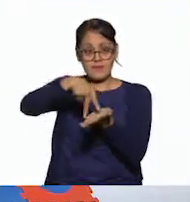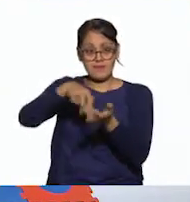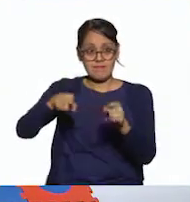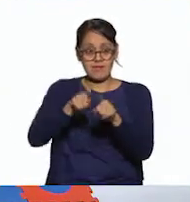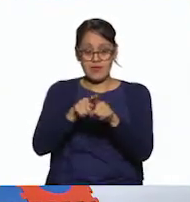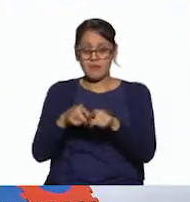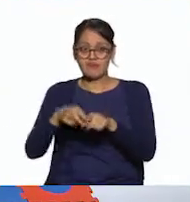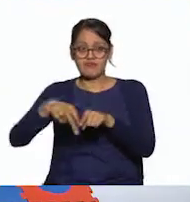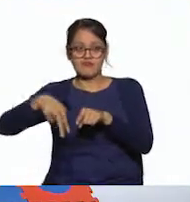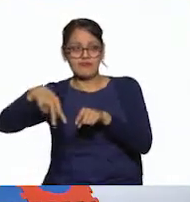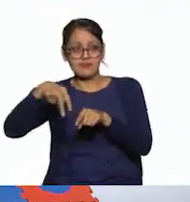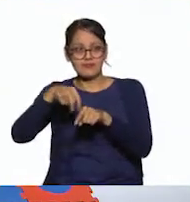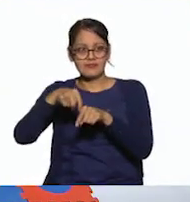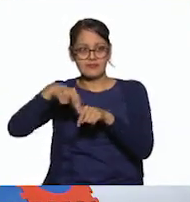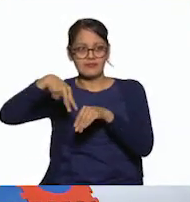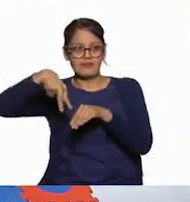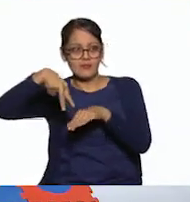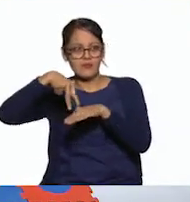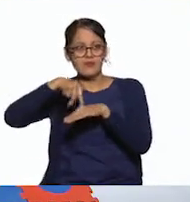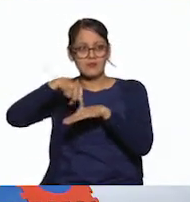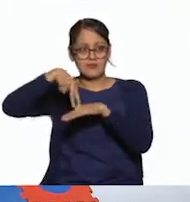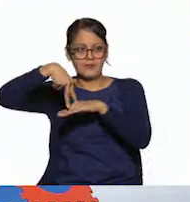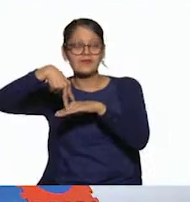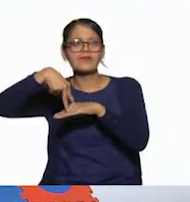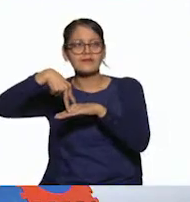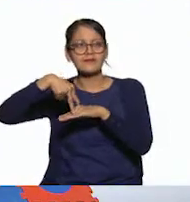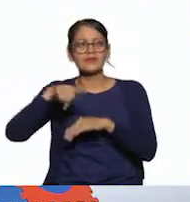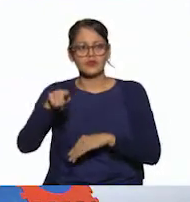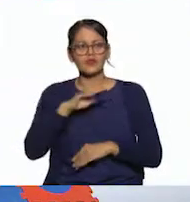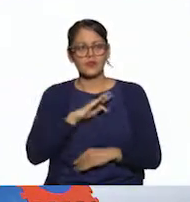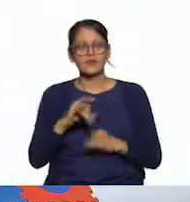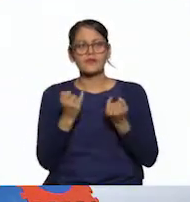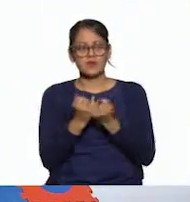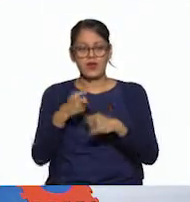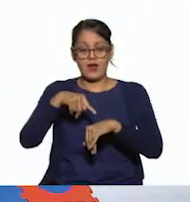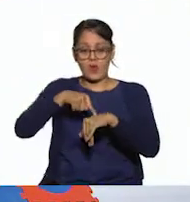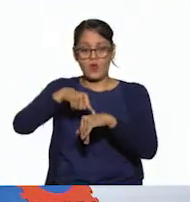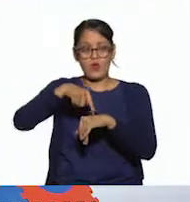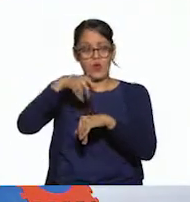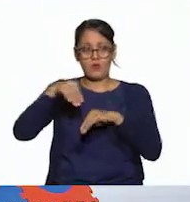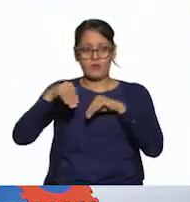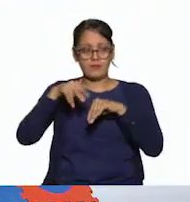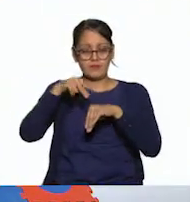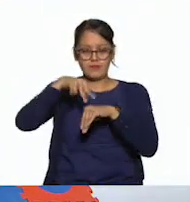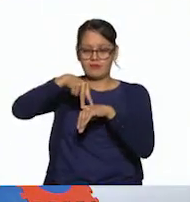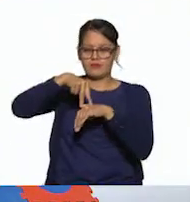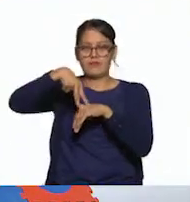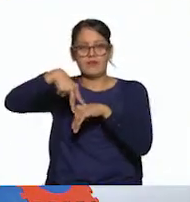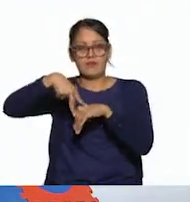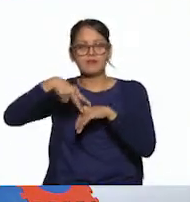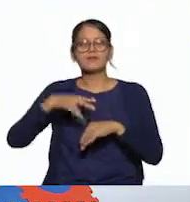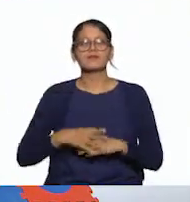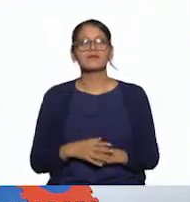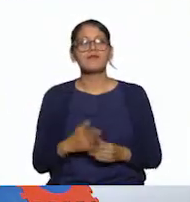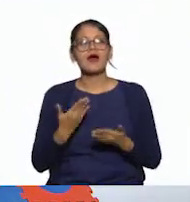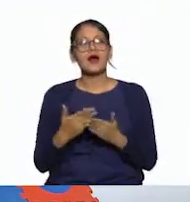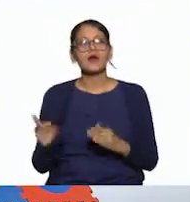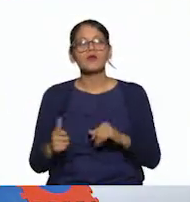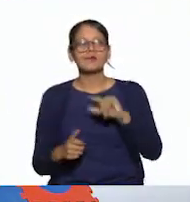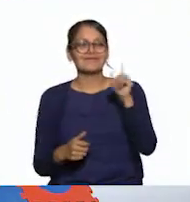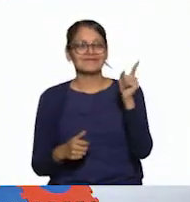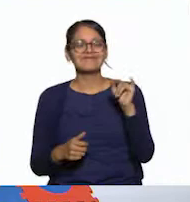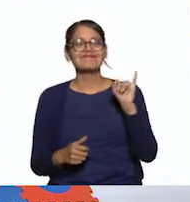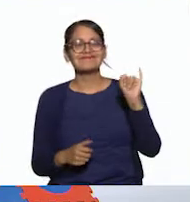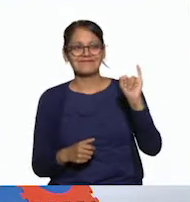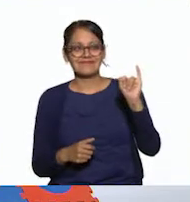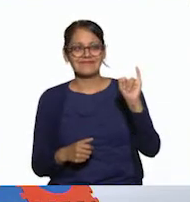Exactamente. Recuerden siempre poner un pie de soporte. Y vamos a encontrar ahora hacia este lado,